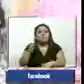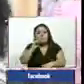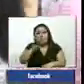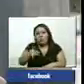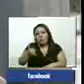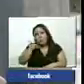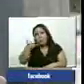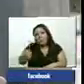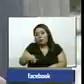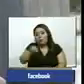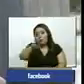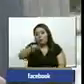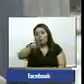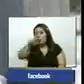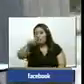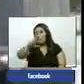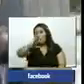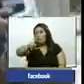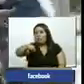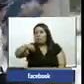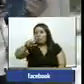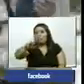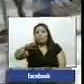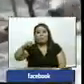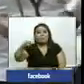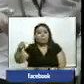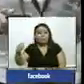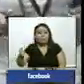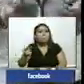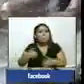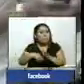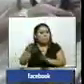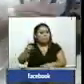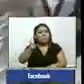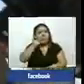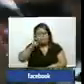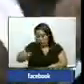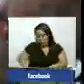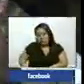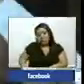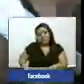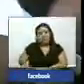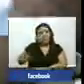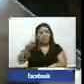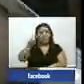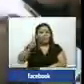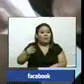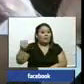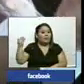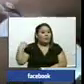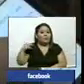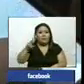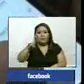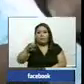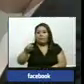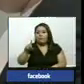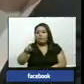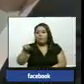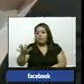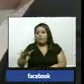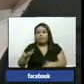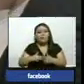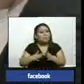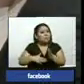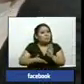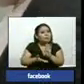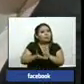reportaron 303.127 líneas activas adicionales en comparación a las registradas durante el 2015, una tendencia que